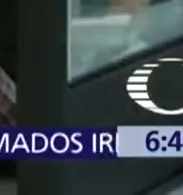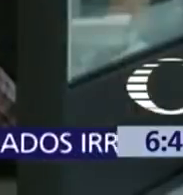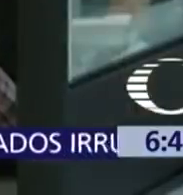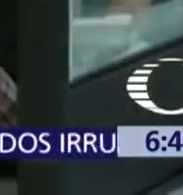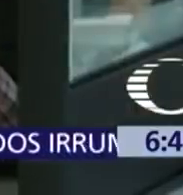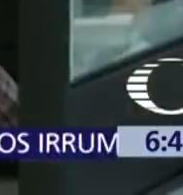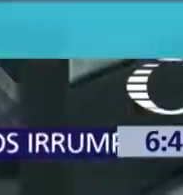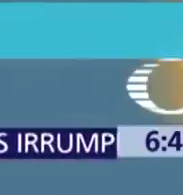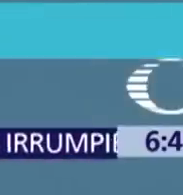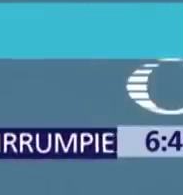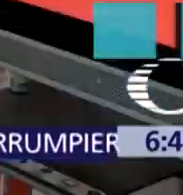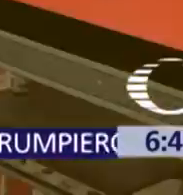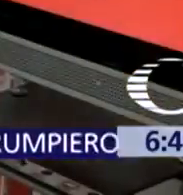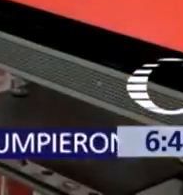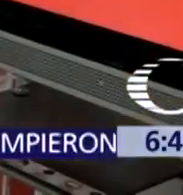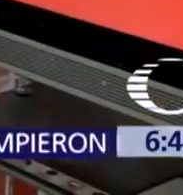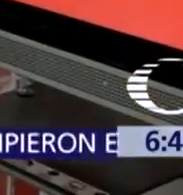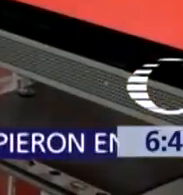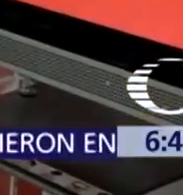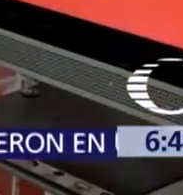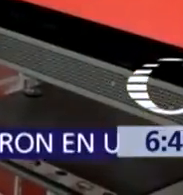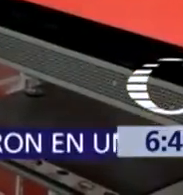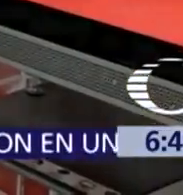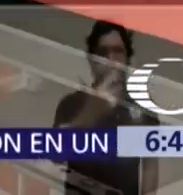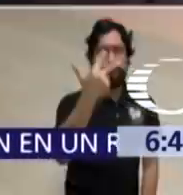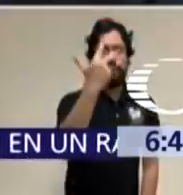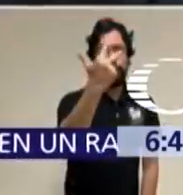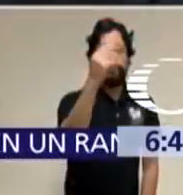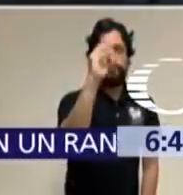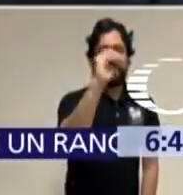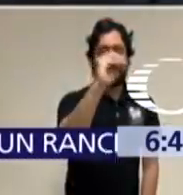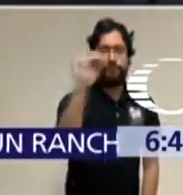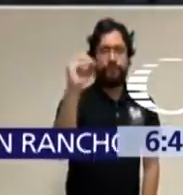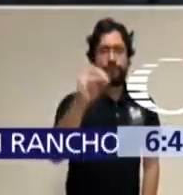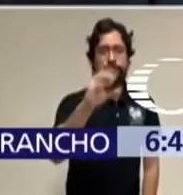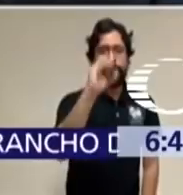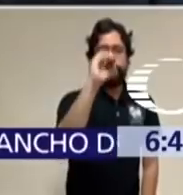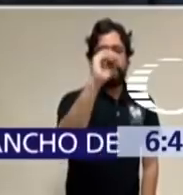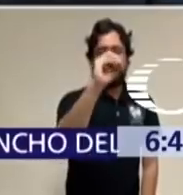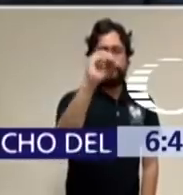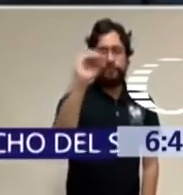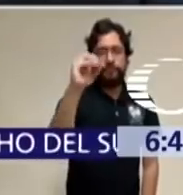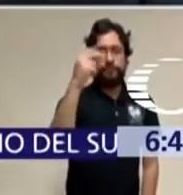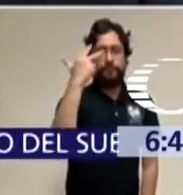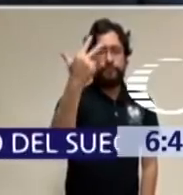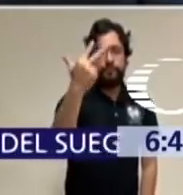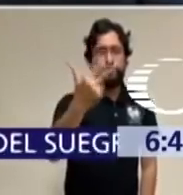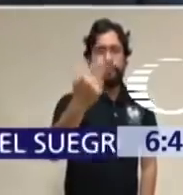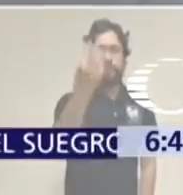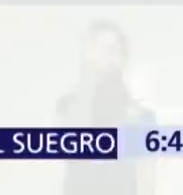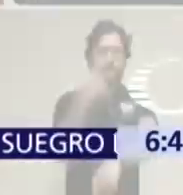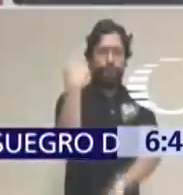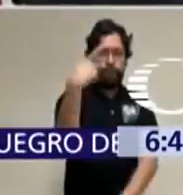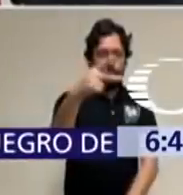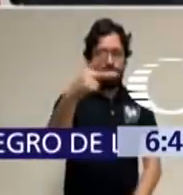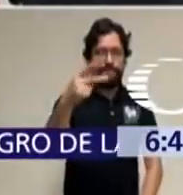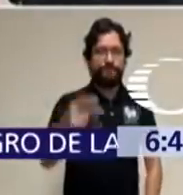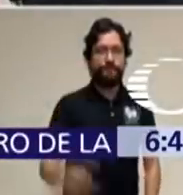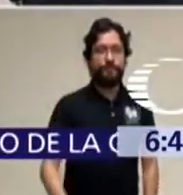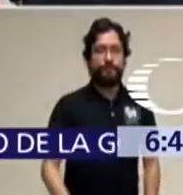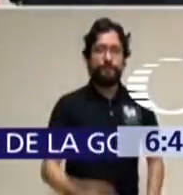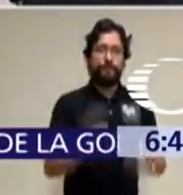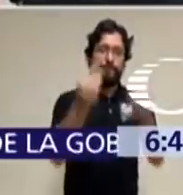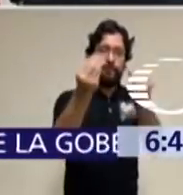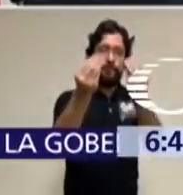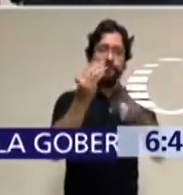01800-008-3900. Lo importante es que para todos aquellos que hayan cotizado entre 72 y 92, con este esfuerzo